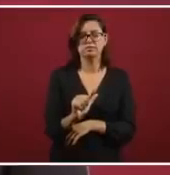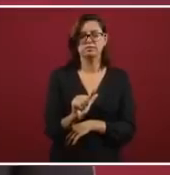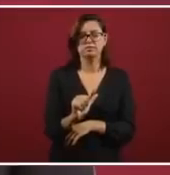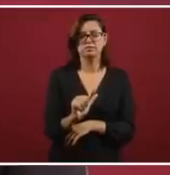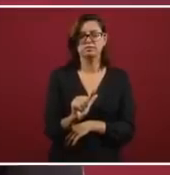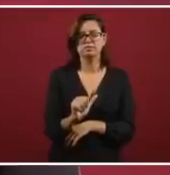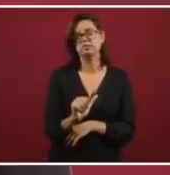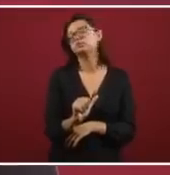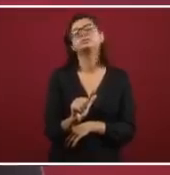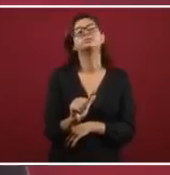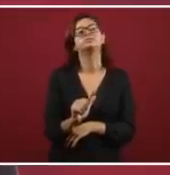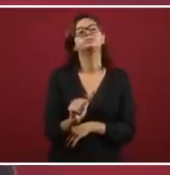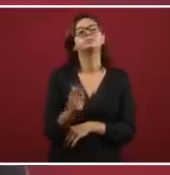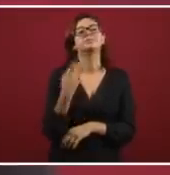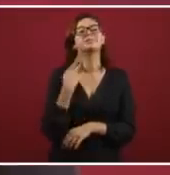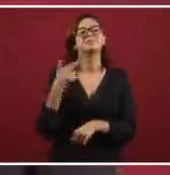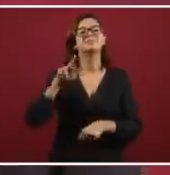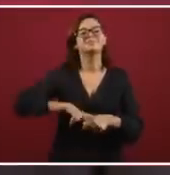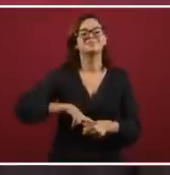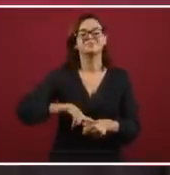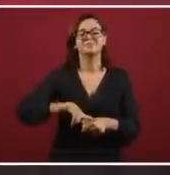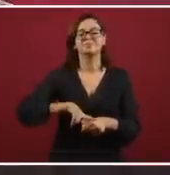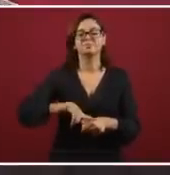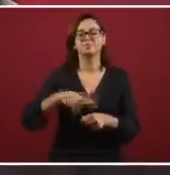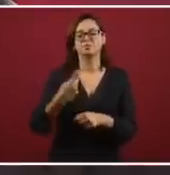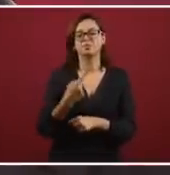la Procuraduría